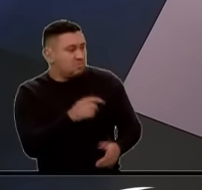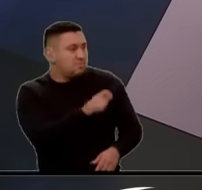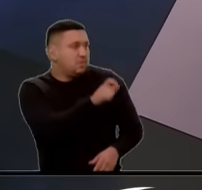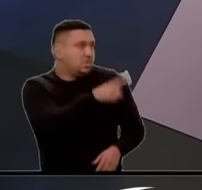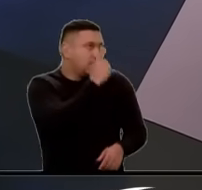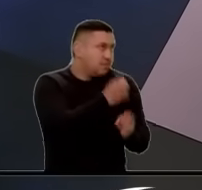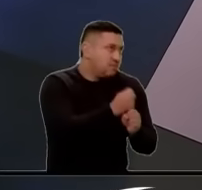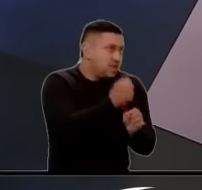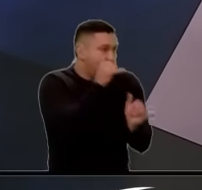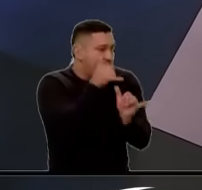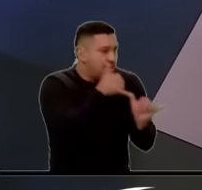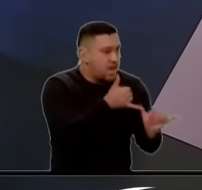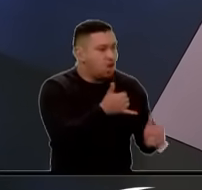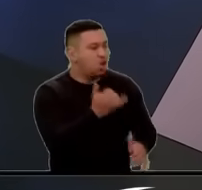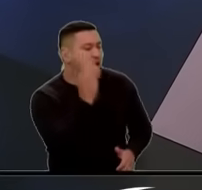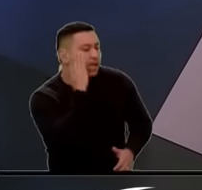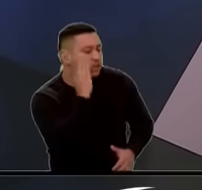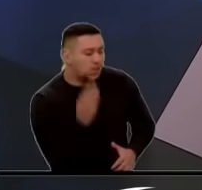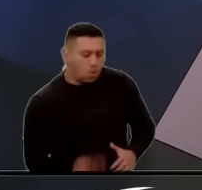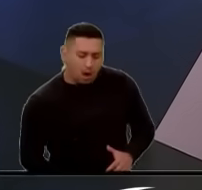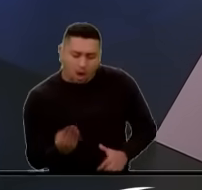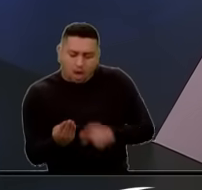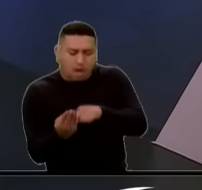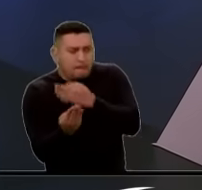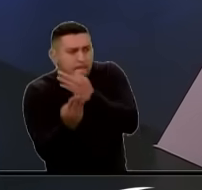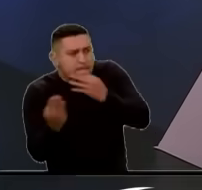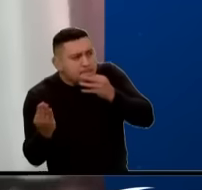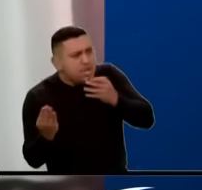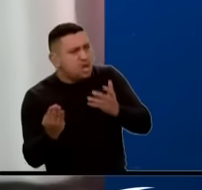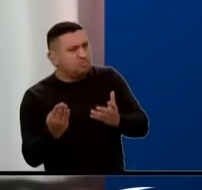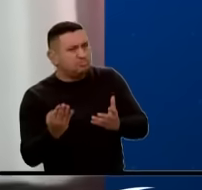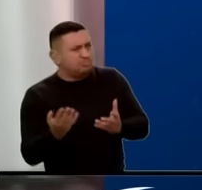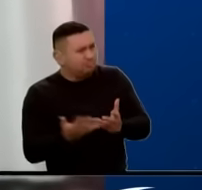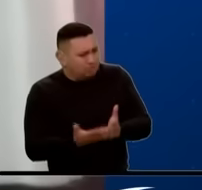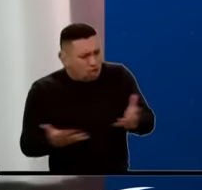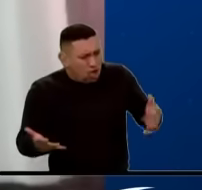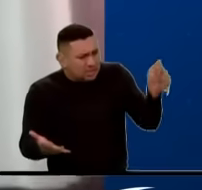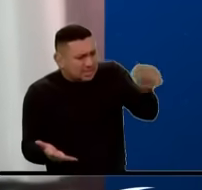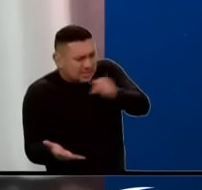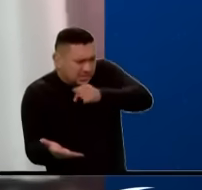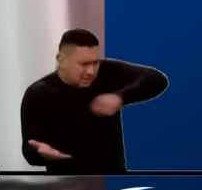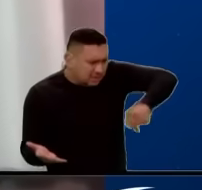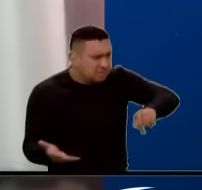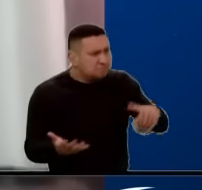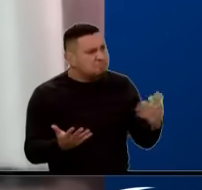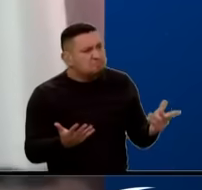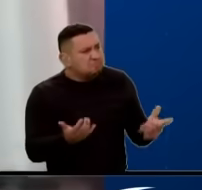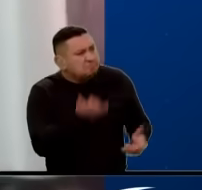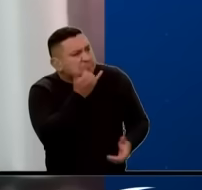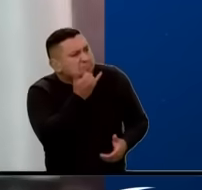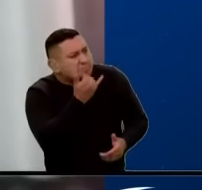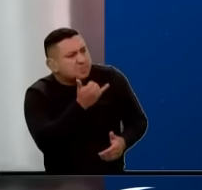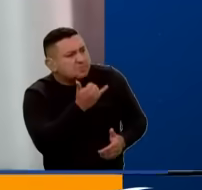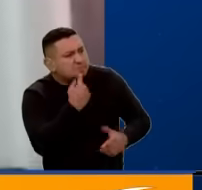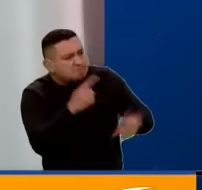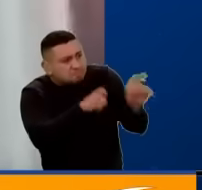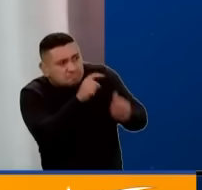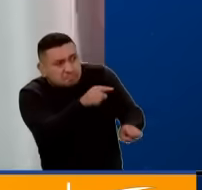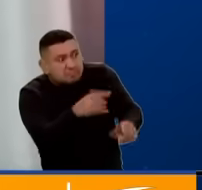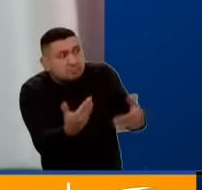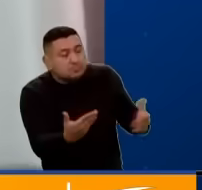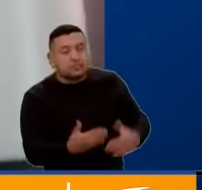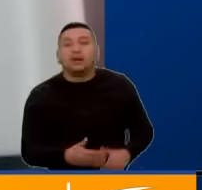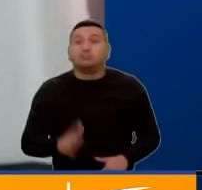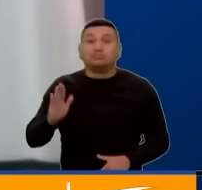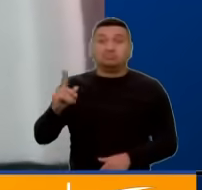las claves. ¿Qué fue lo que pasó ahí? Sí, claro, cuando ellos manifiestan de forma grosera que me identifique, que quién soy, yo lo único que digo